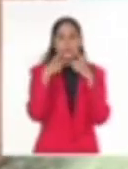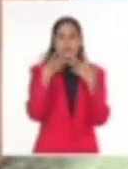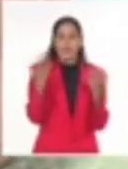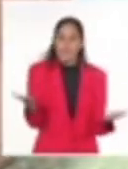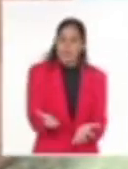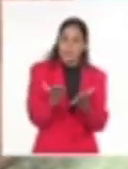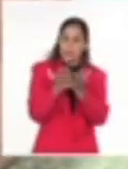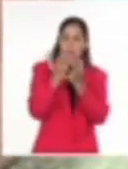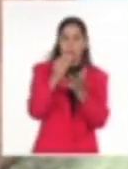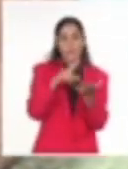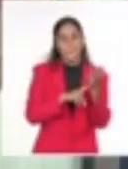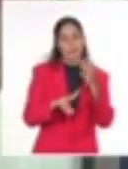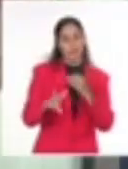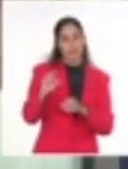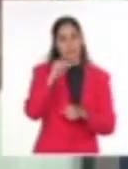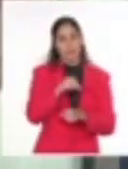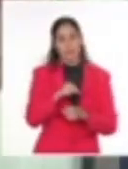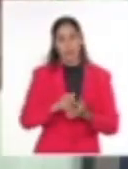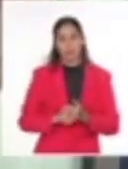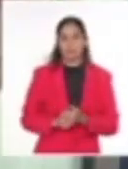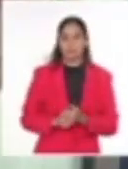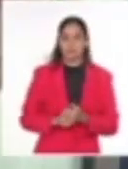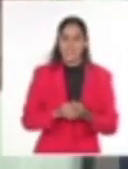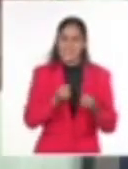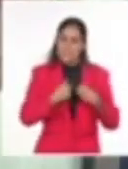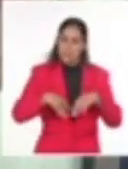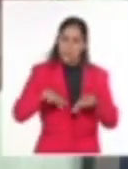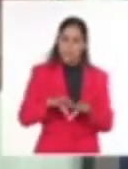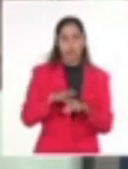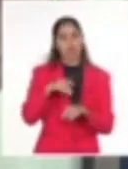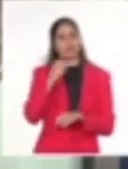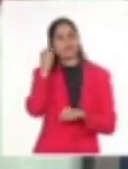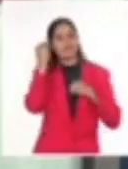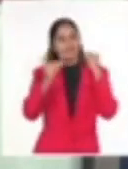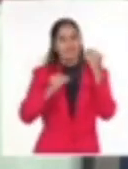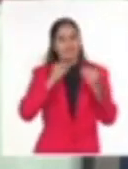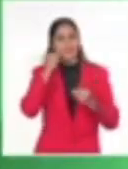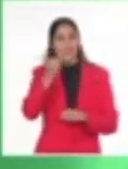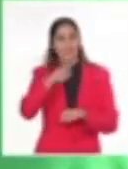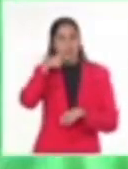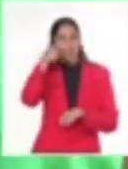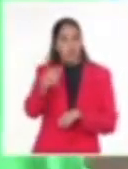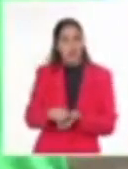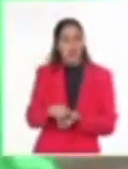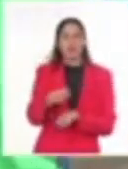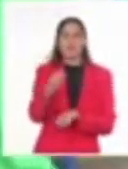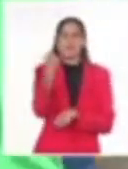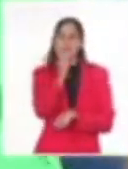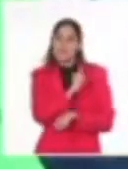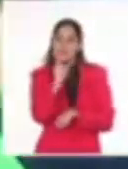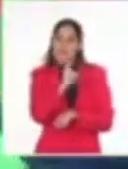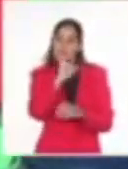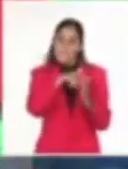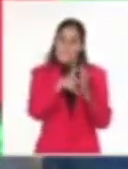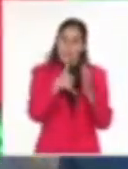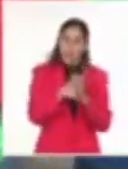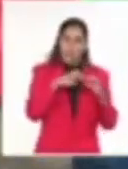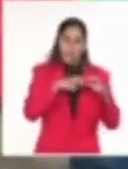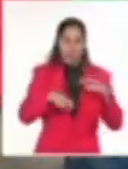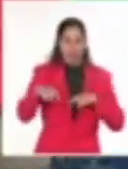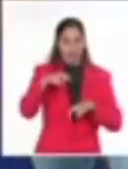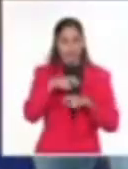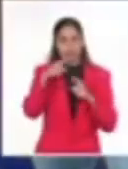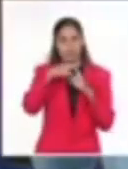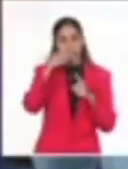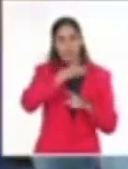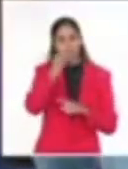de la provincia. Tras un intenso análisis de los integrantes del jurado, 6 proyectos resultaron destacados y 2 relevantes por